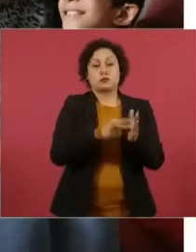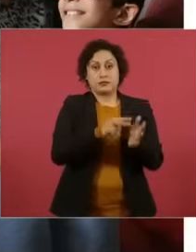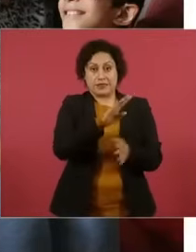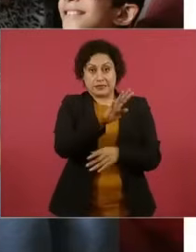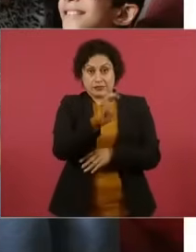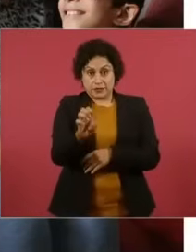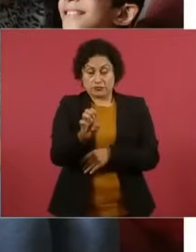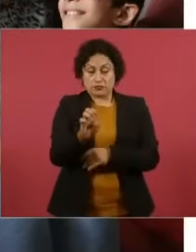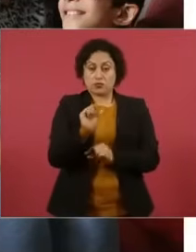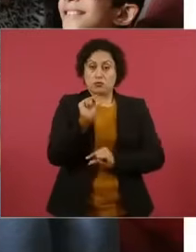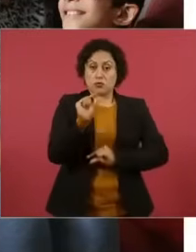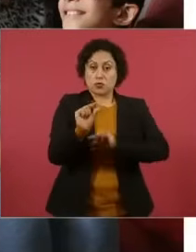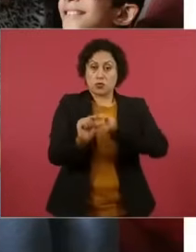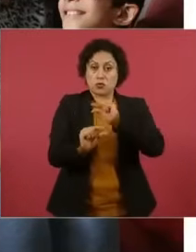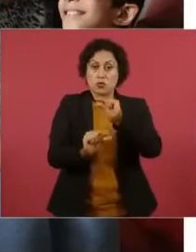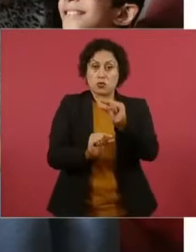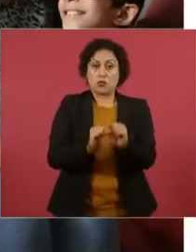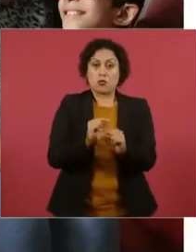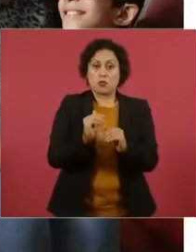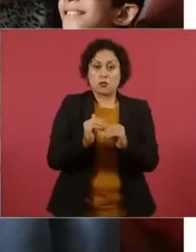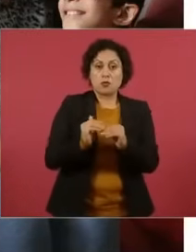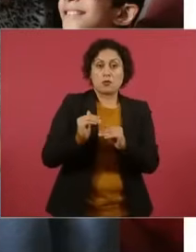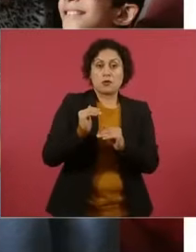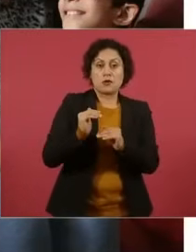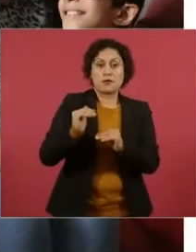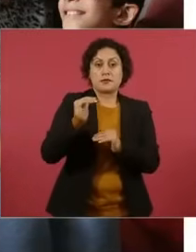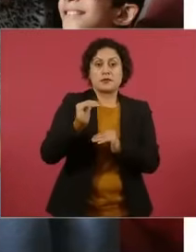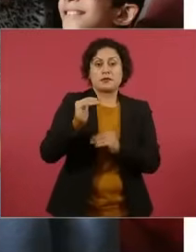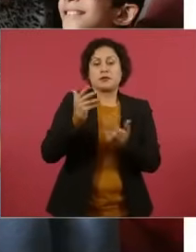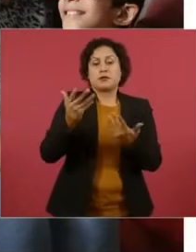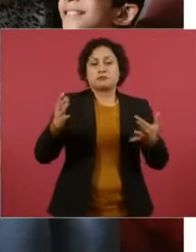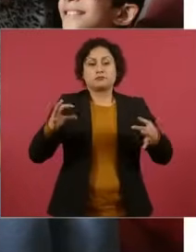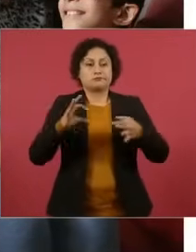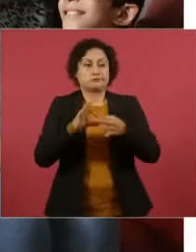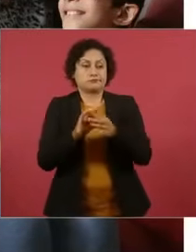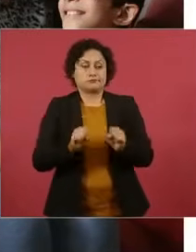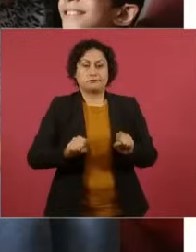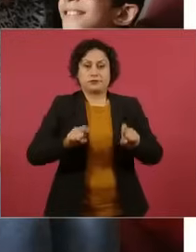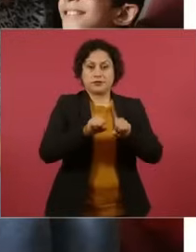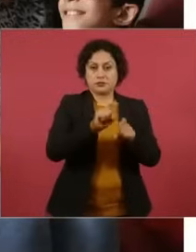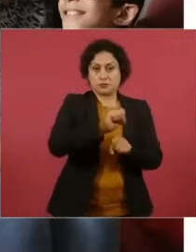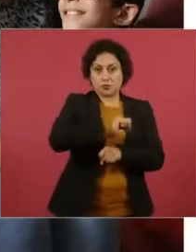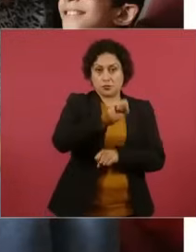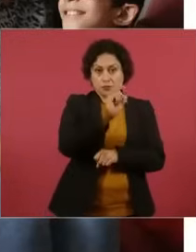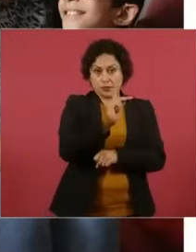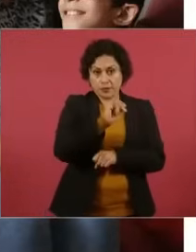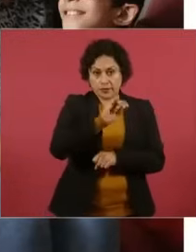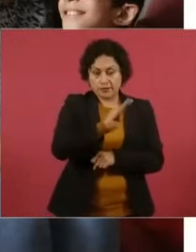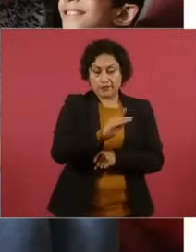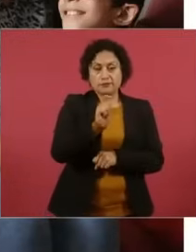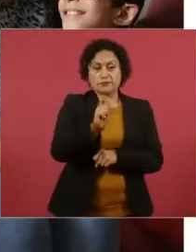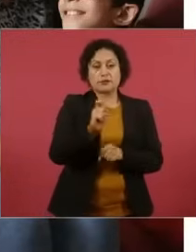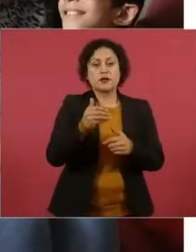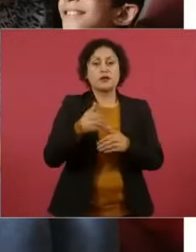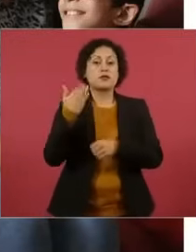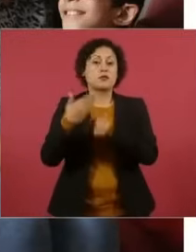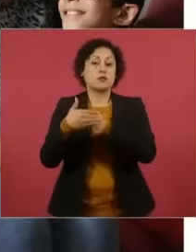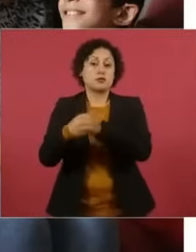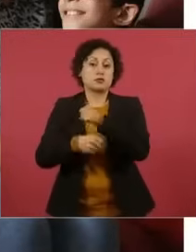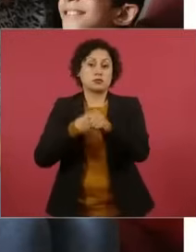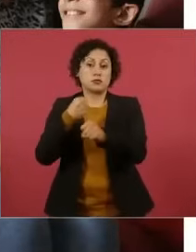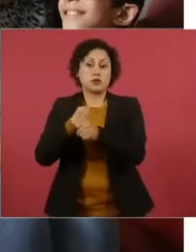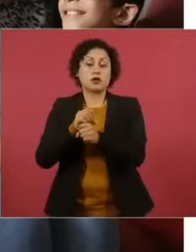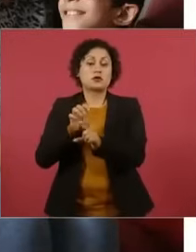una actualización respecto a la inflación, su monto individual, hasta llegar el próximo año a